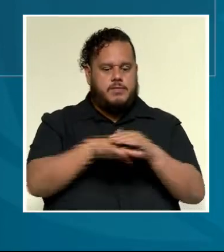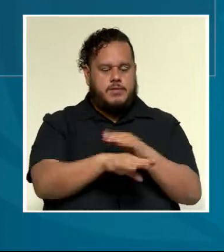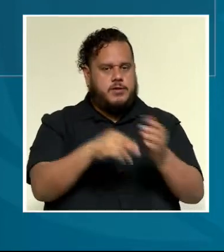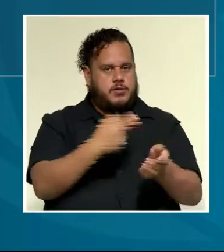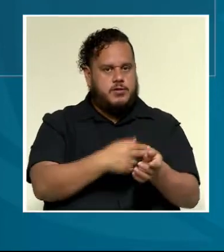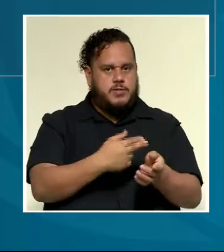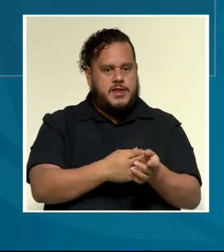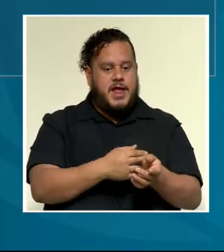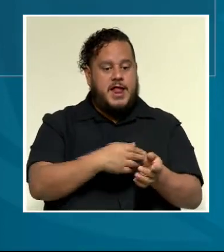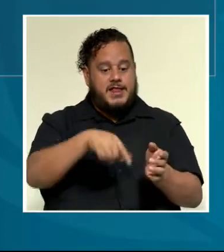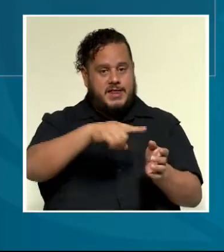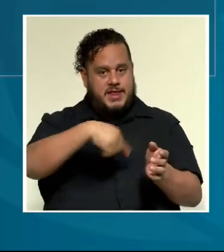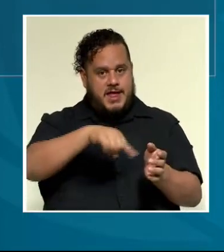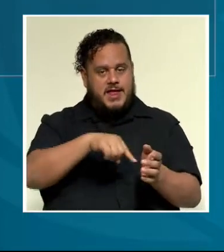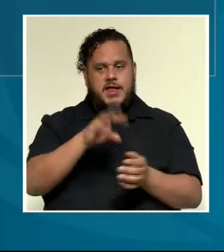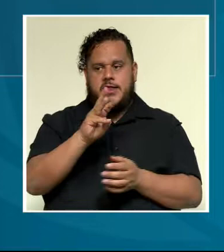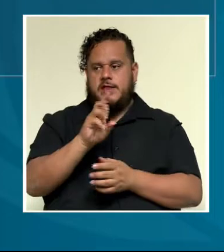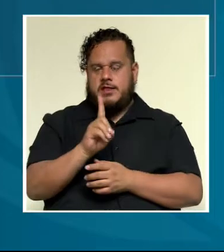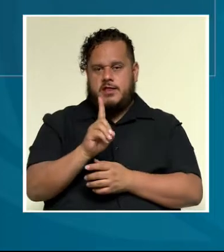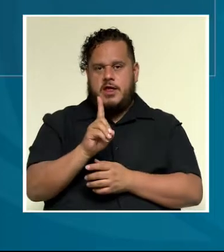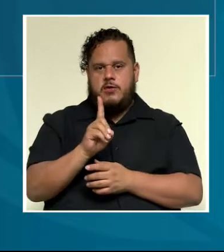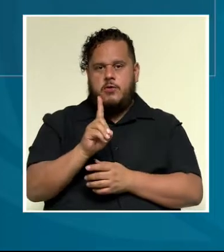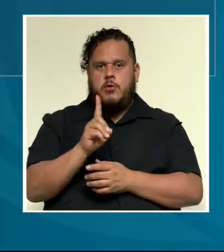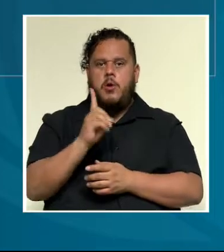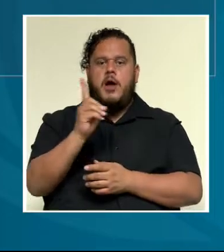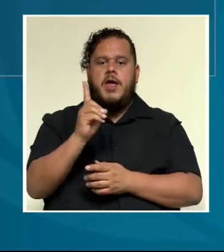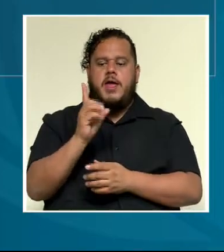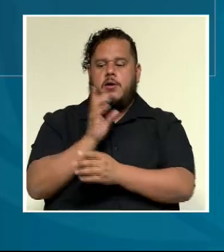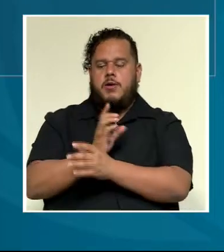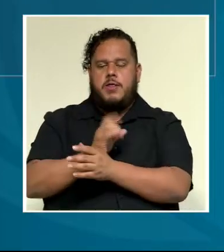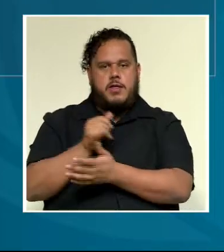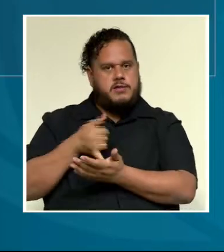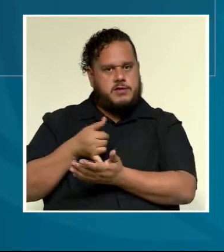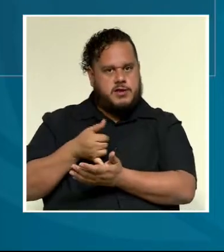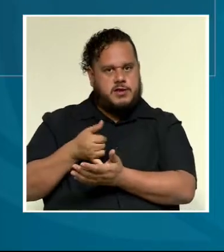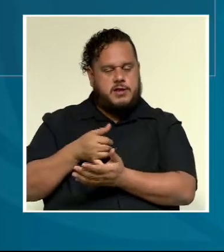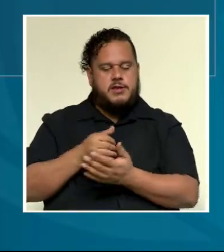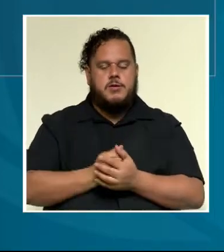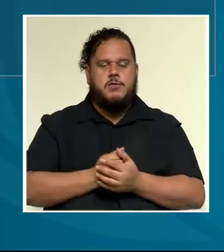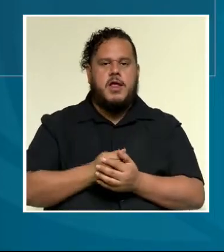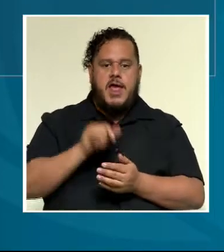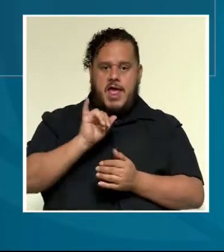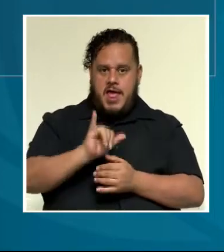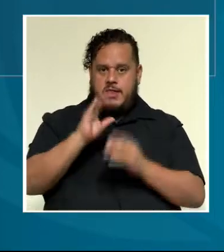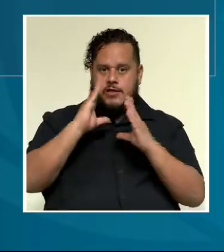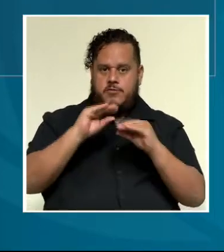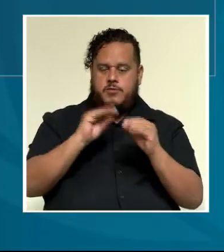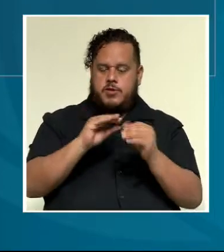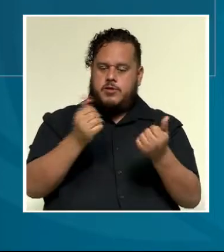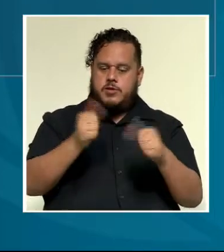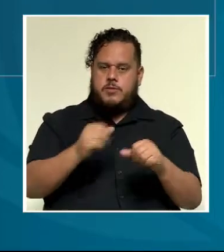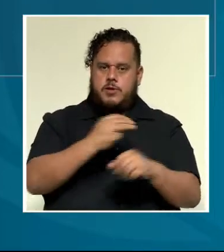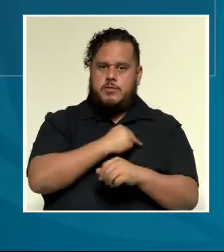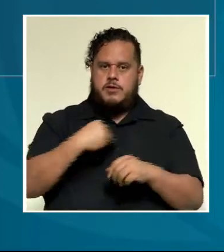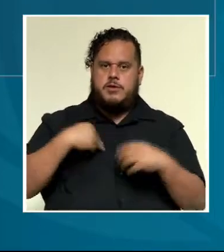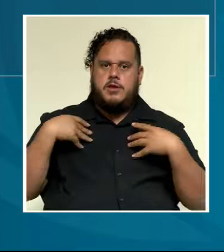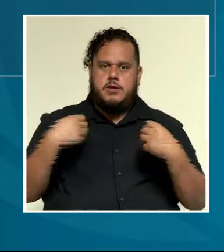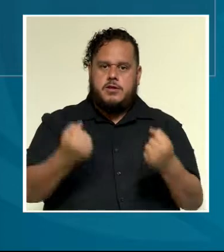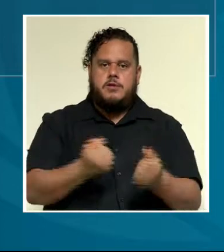hospitalizadas, de ellas 61 en una unidad de cuidados intensivos. Estos datos según el Ministerio de Salud.